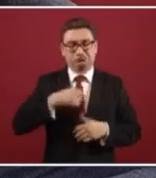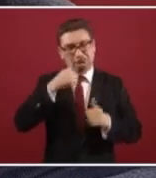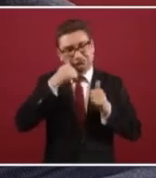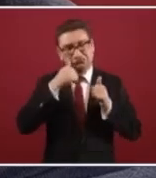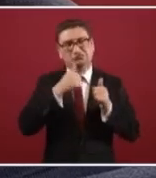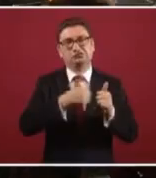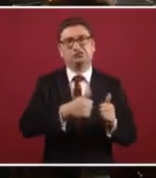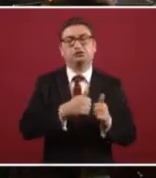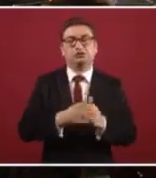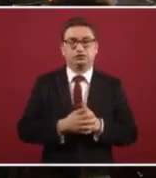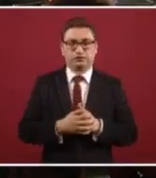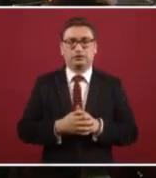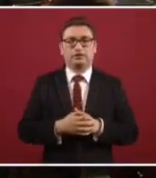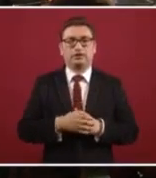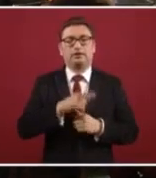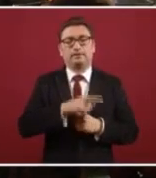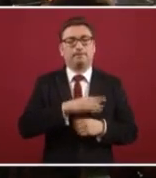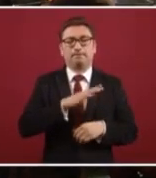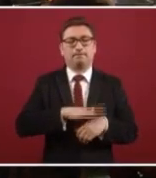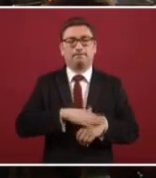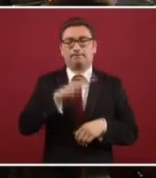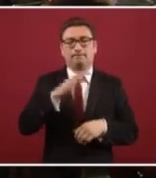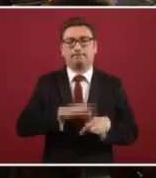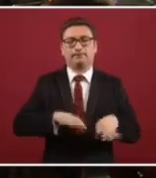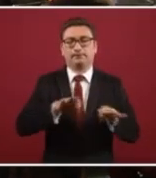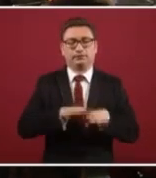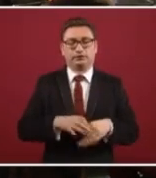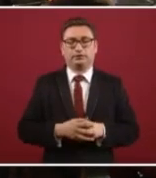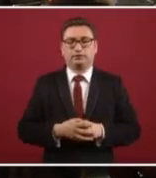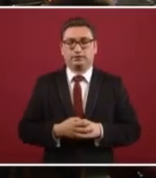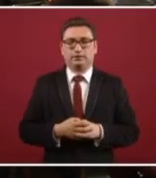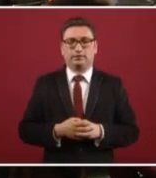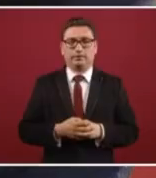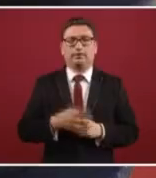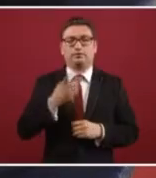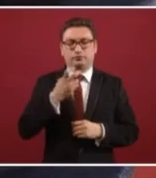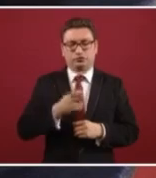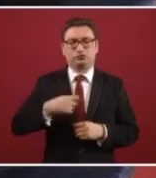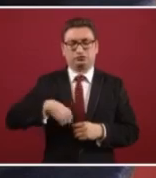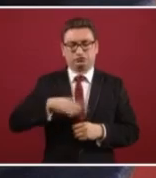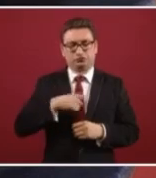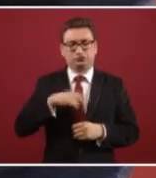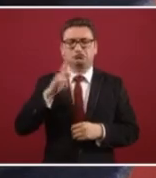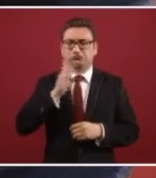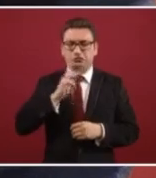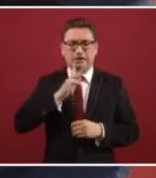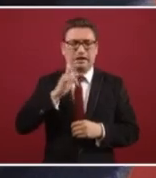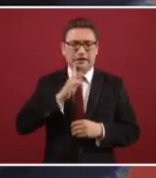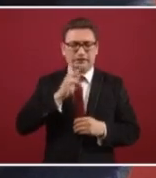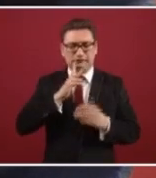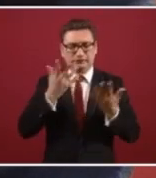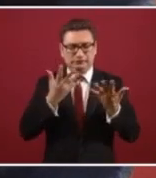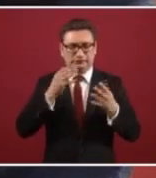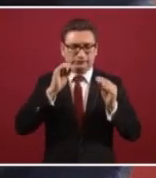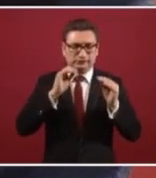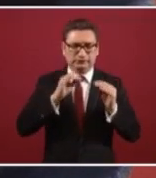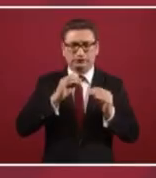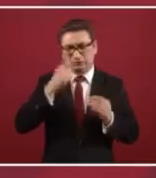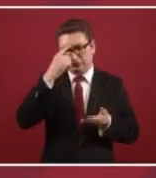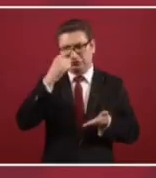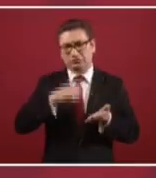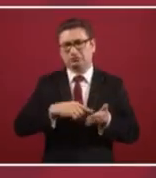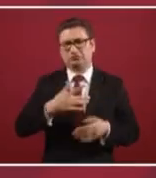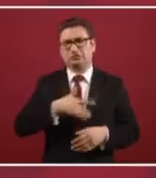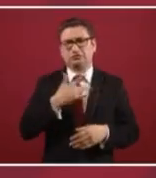el presidente de méxico andrés manuel lópez obrador anunció que en una semana se presentará un plan para la contratación de médicos y especialistas